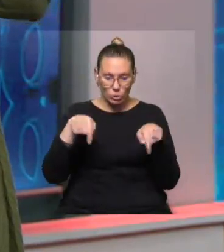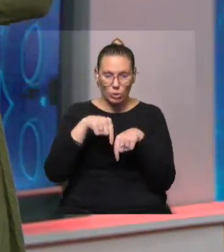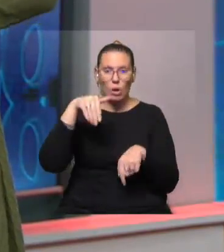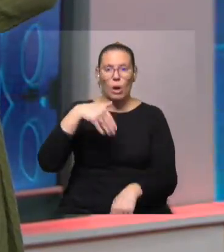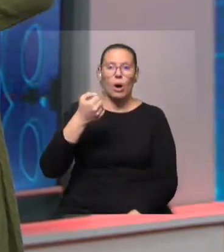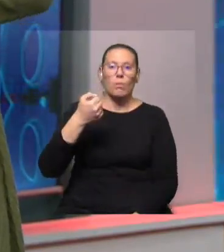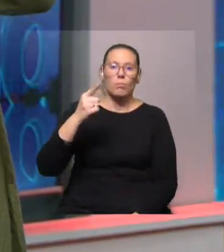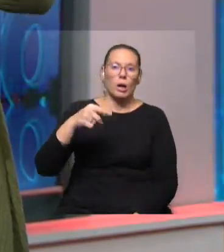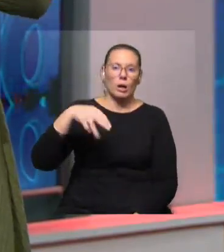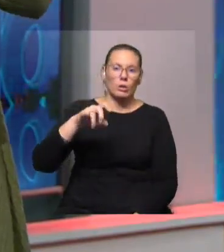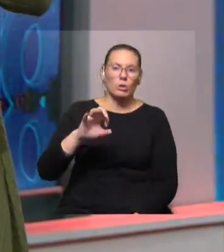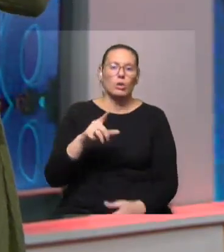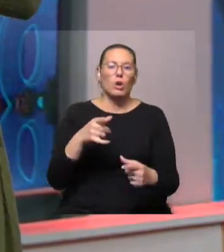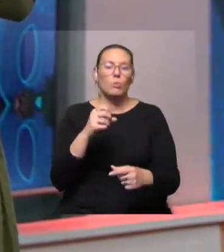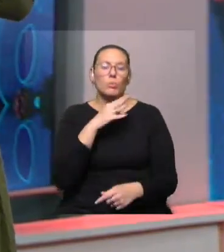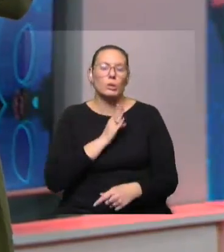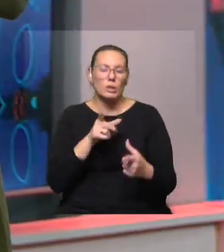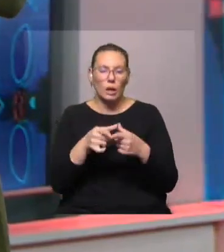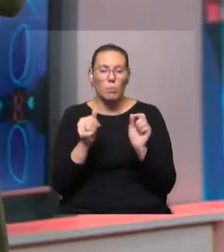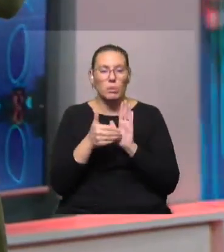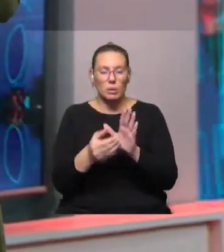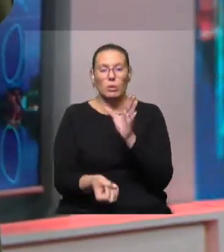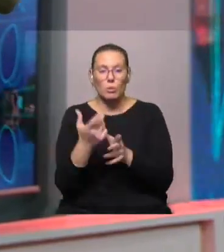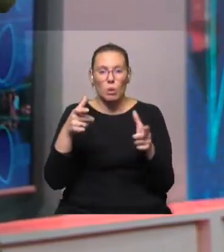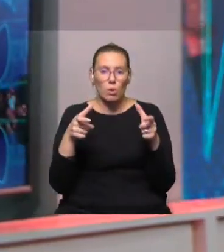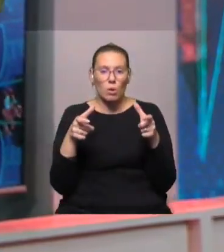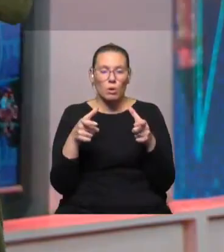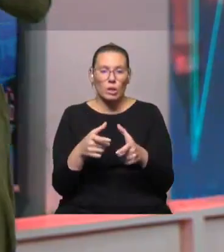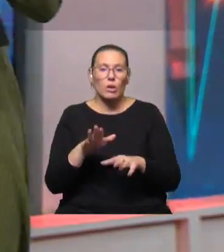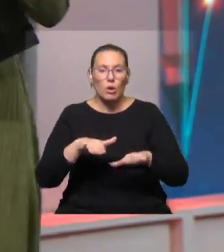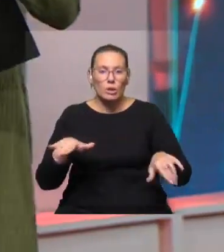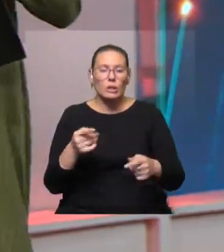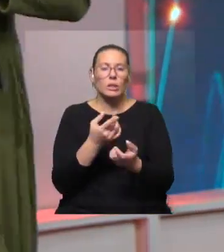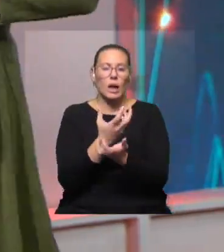sala chica japonesas presentando su nuevo disco niña calavera